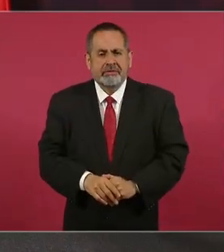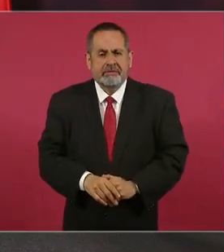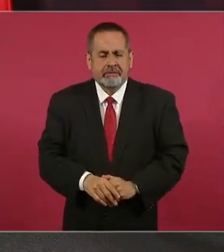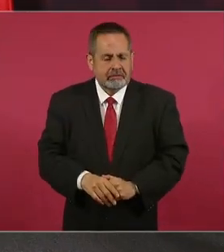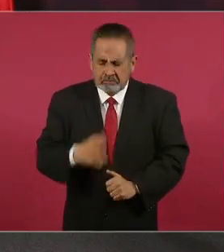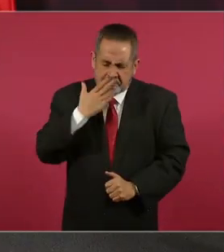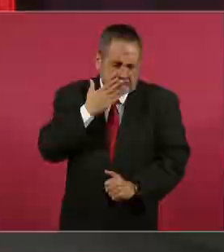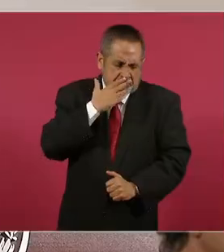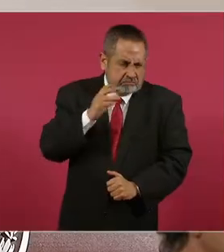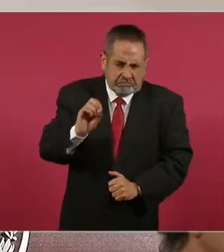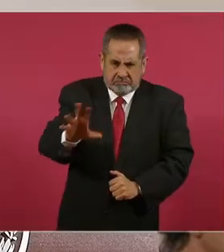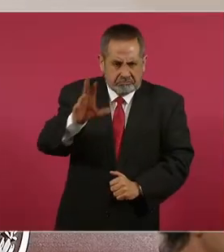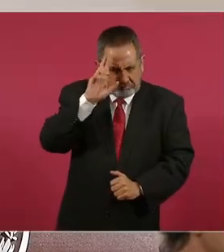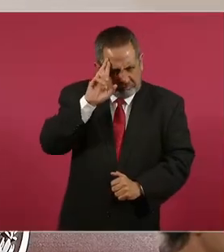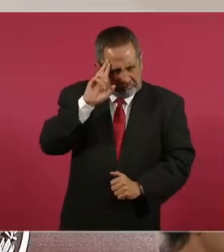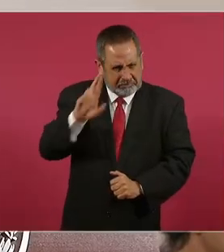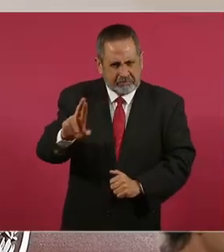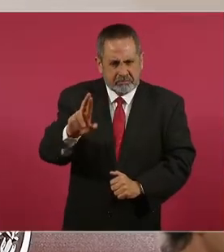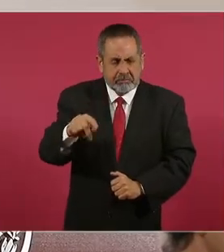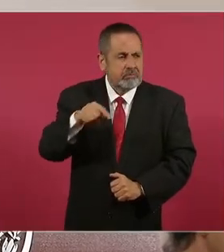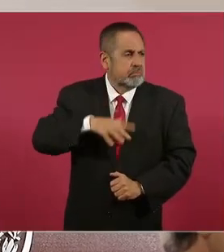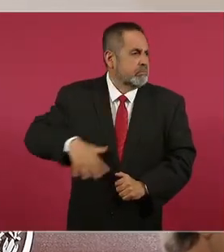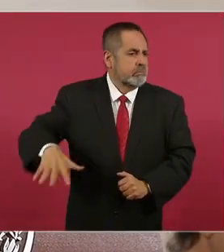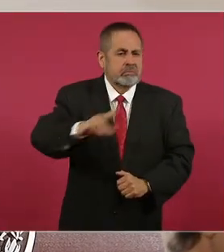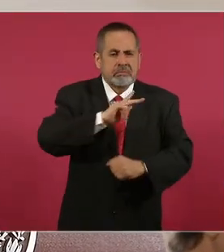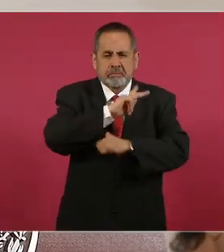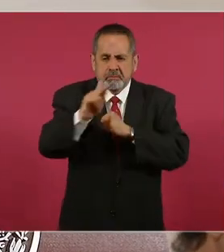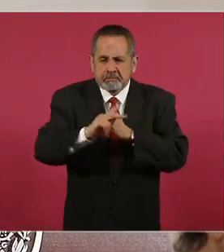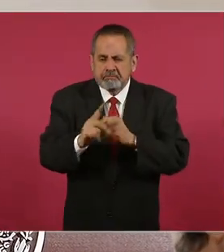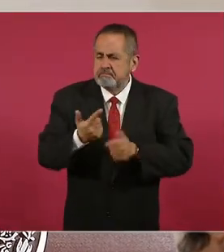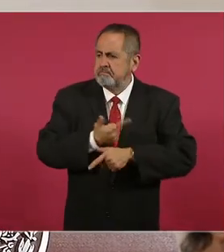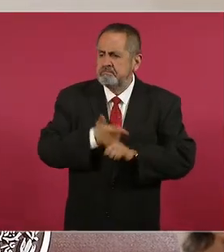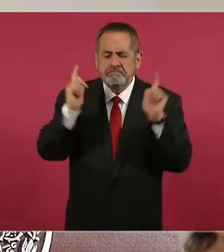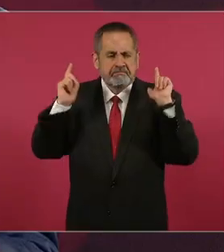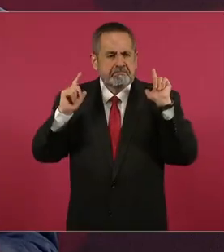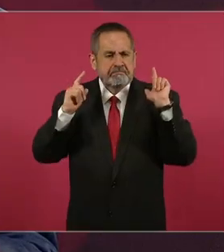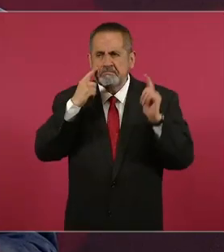Y está bien, y vivimos en un país libre y democrático.